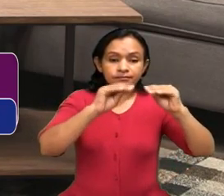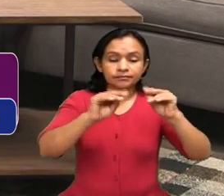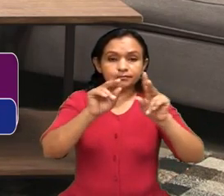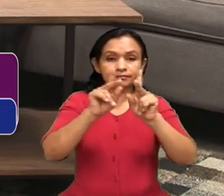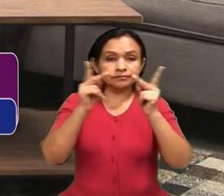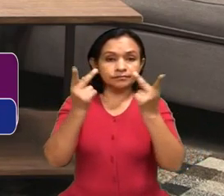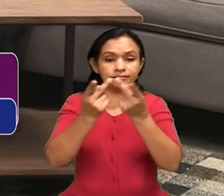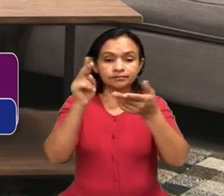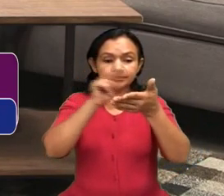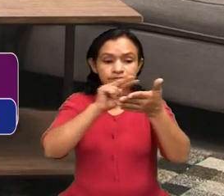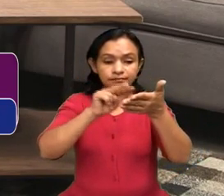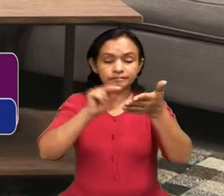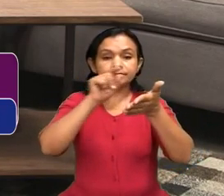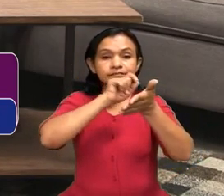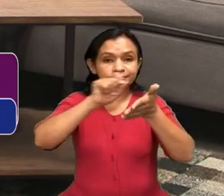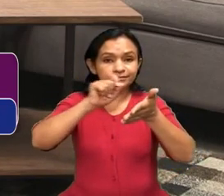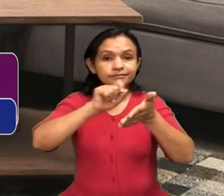leer y escribir.